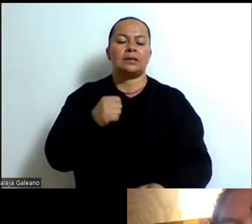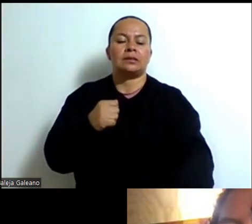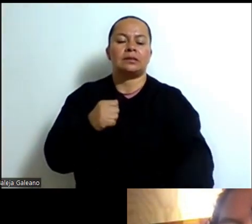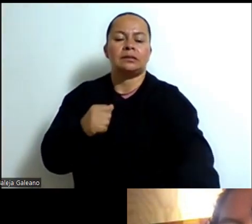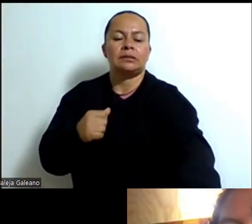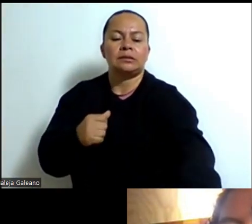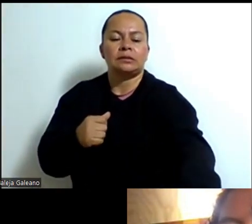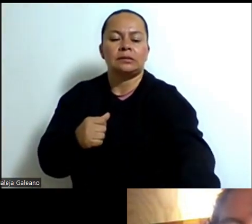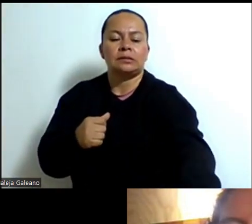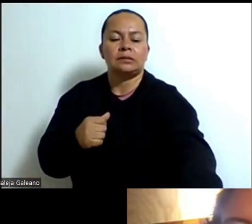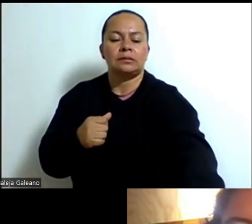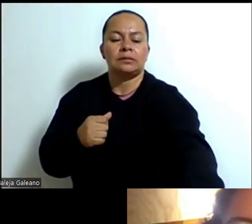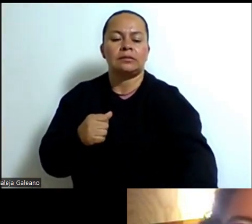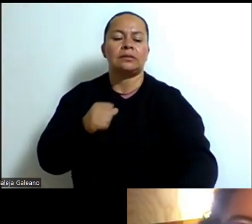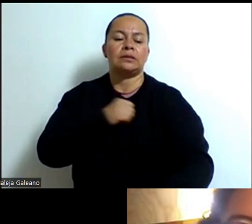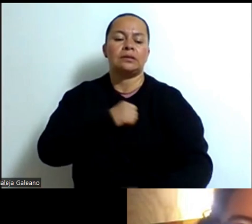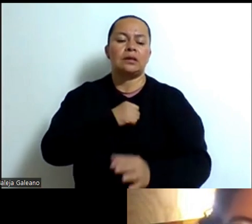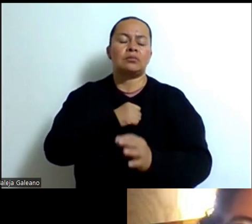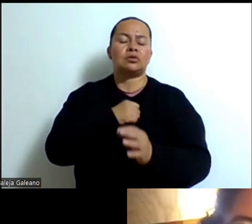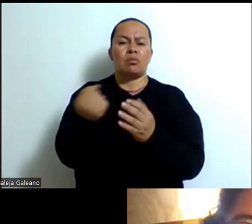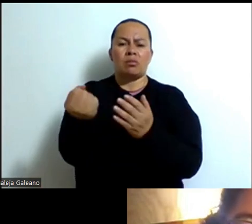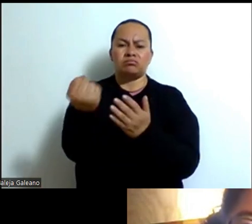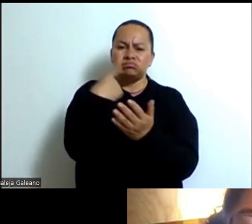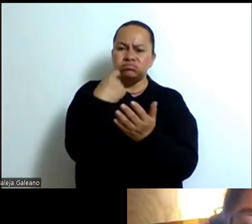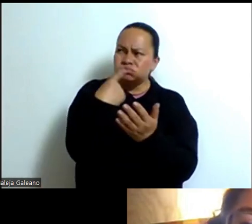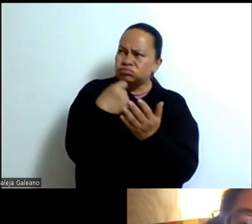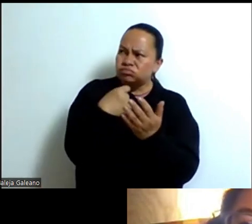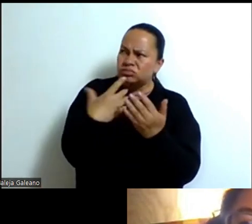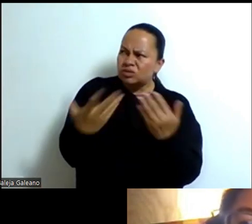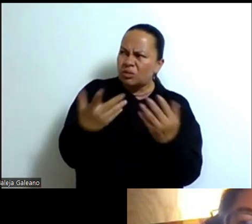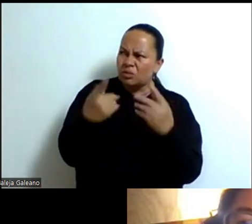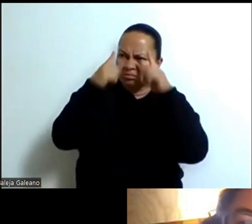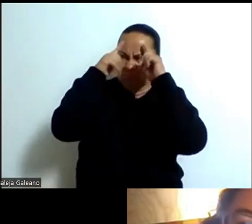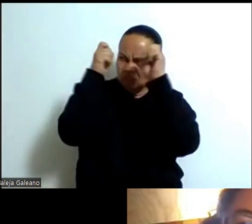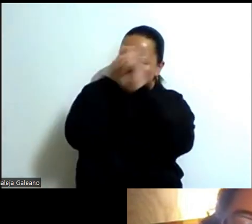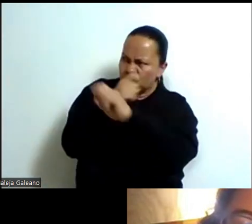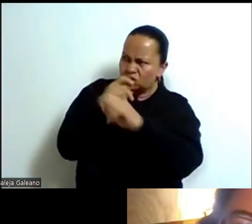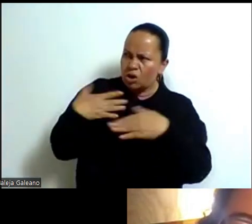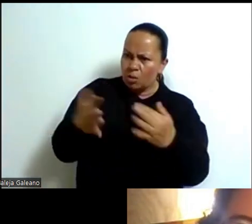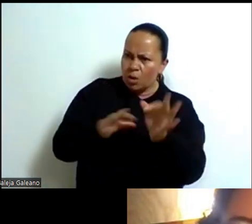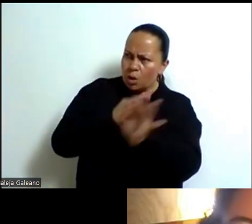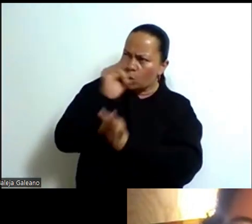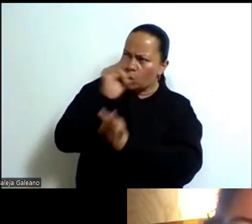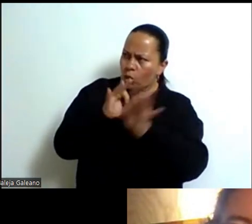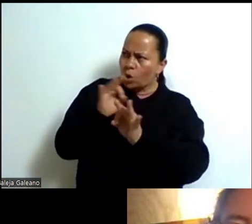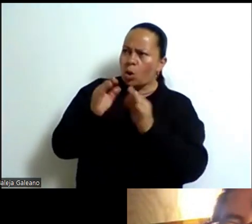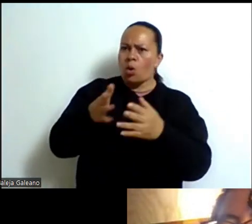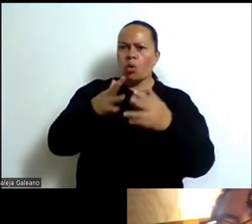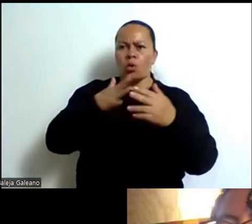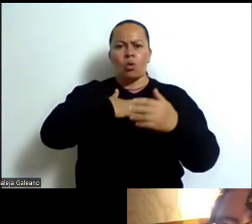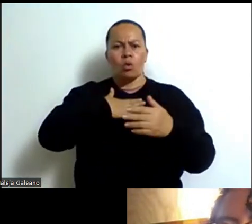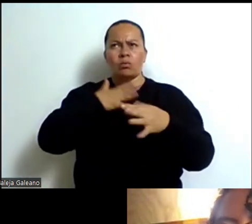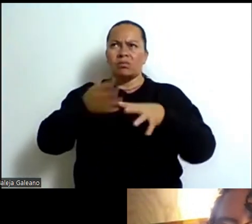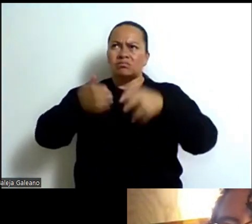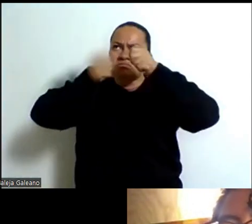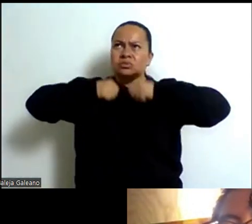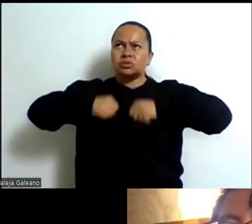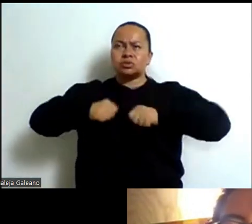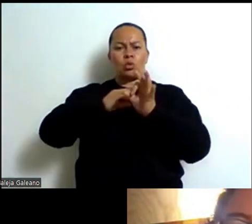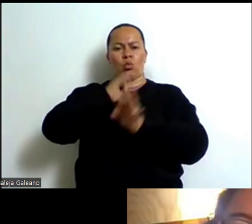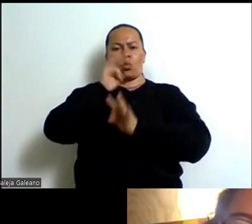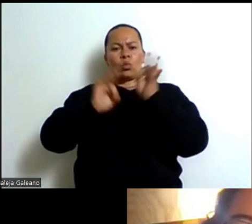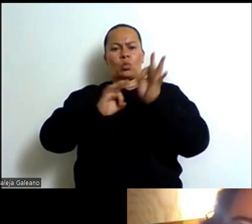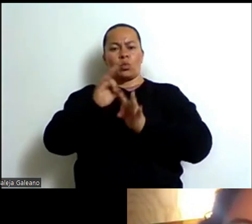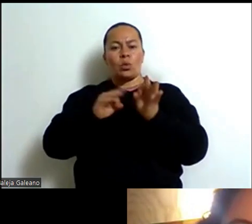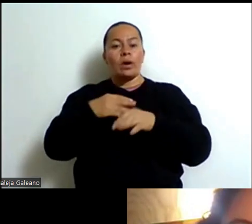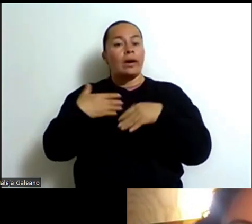eh Más allá de Qué es el cuidado sí o cómo concebimos el cuidado sí es